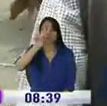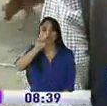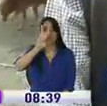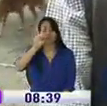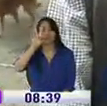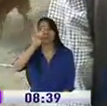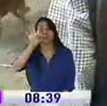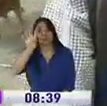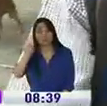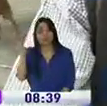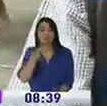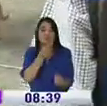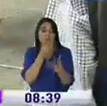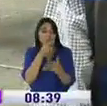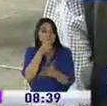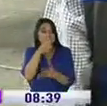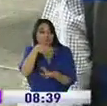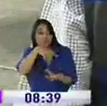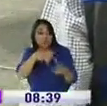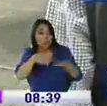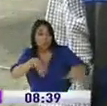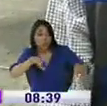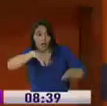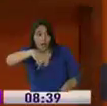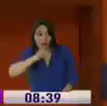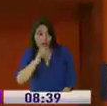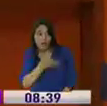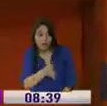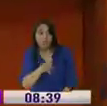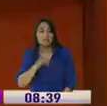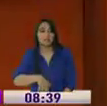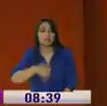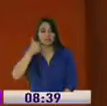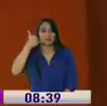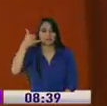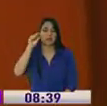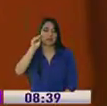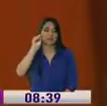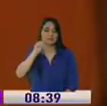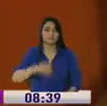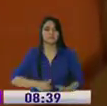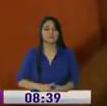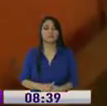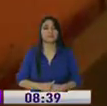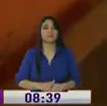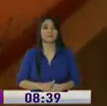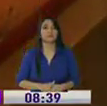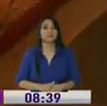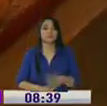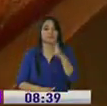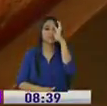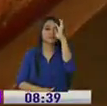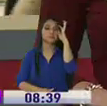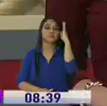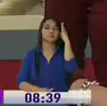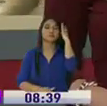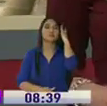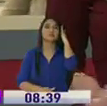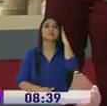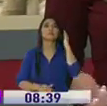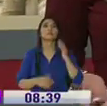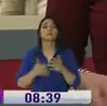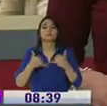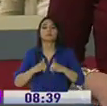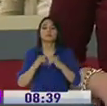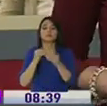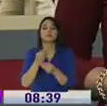e informarnos de los sitios puntuales que no tengan servicio. Informó Priscila Cadena. Continuamos con